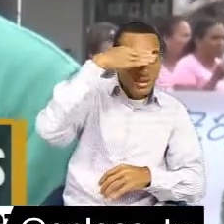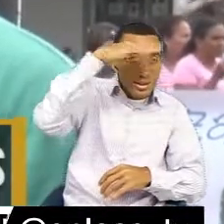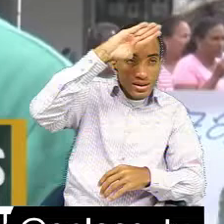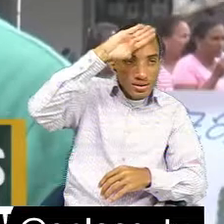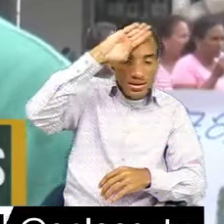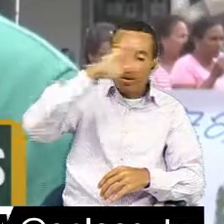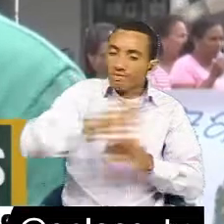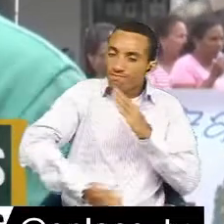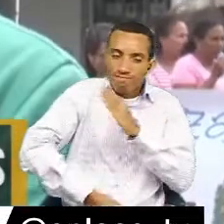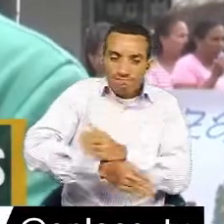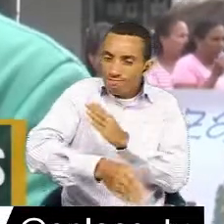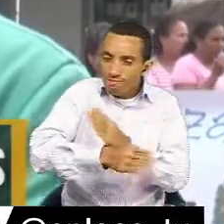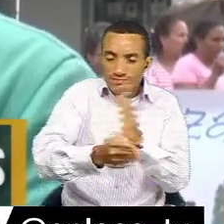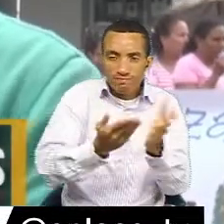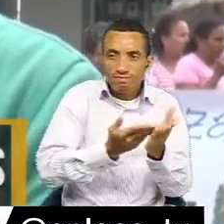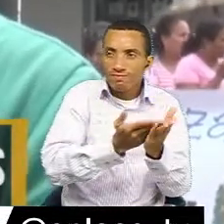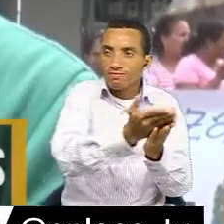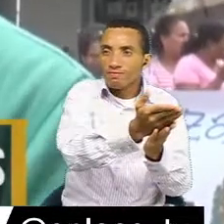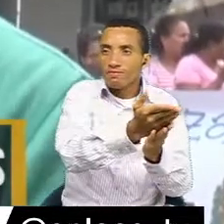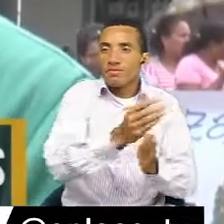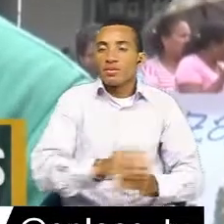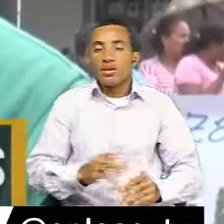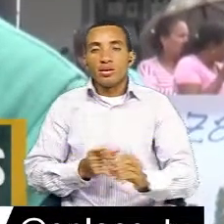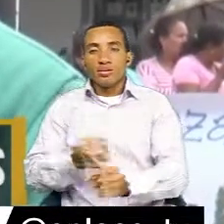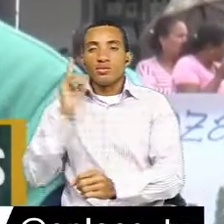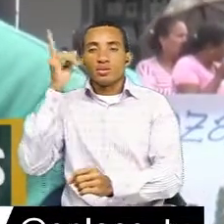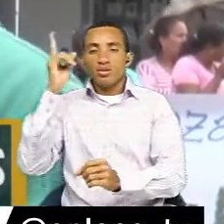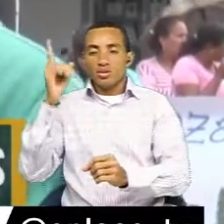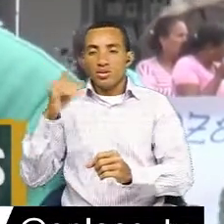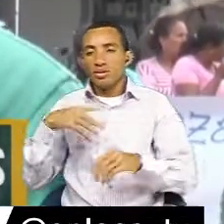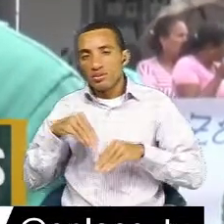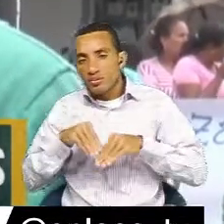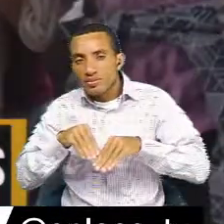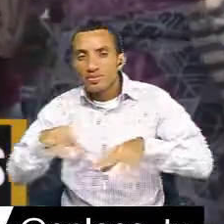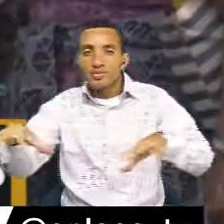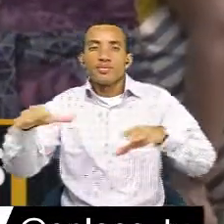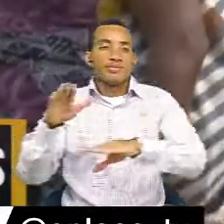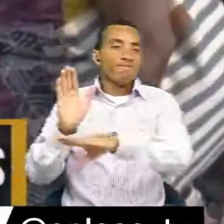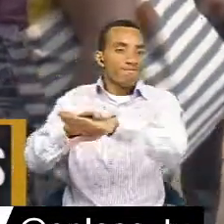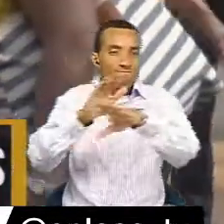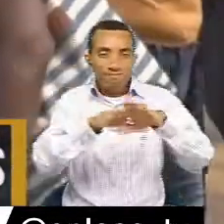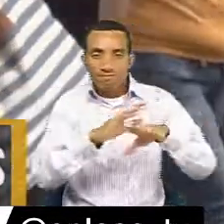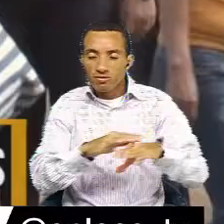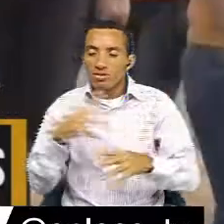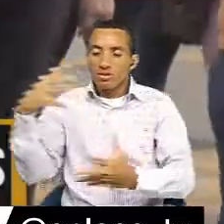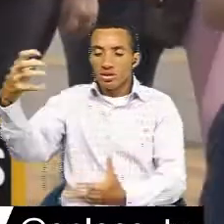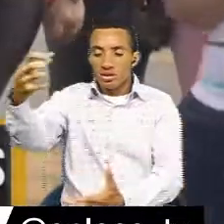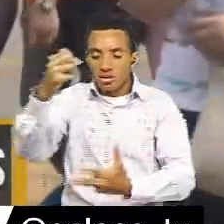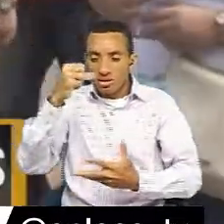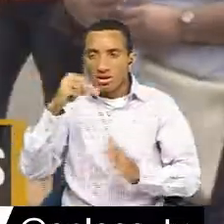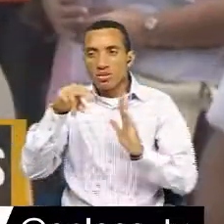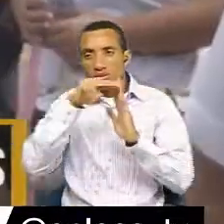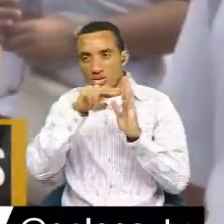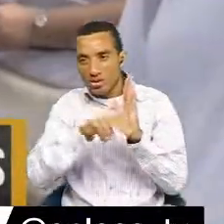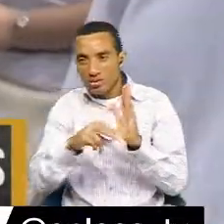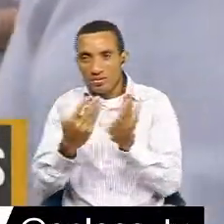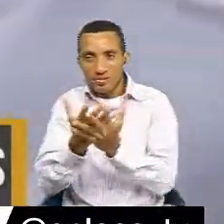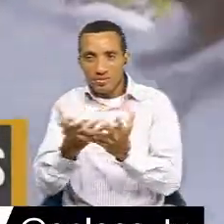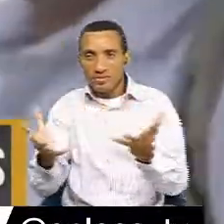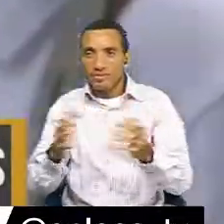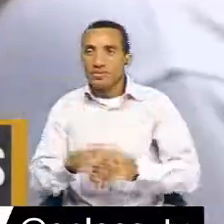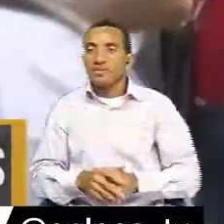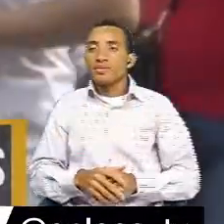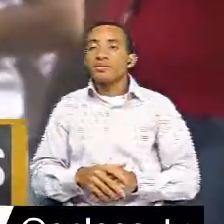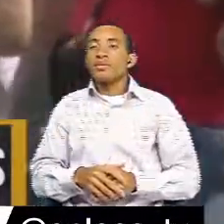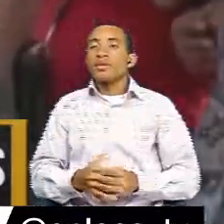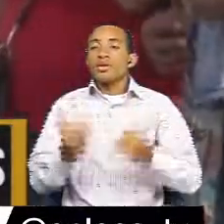administración municipal que necesitamos políticas públicas que favorezcan el recurso de todos y todas. A su vez también se refirieron a la situación